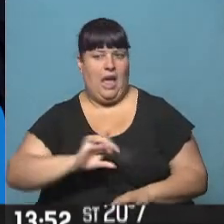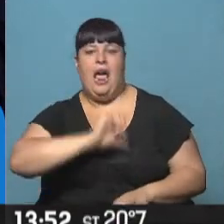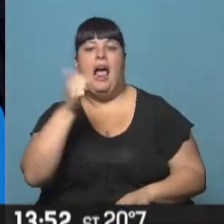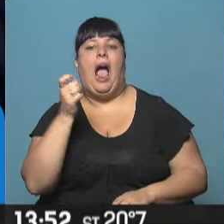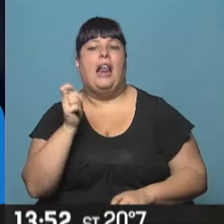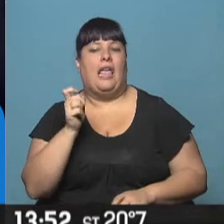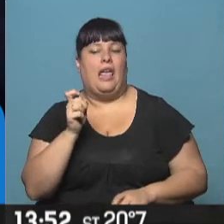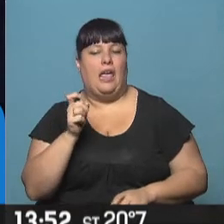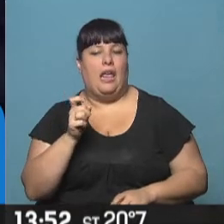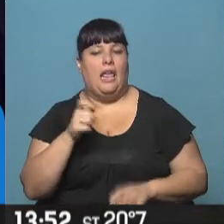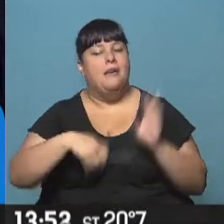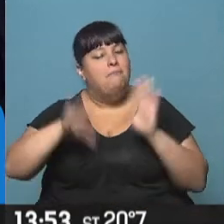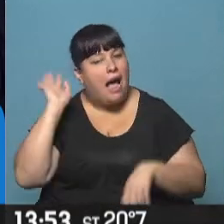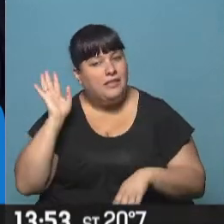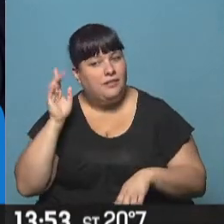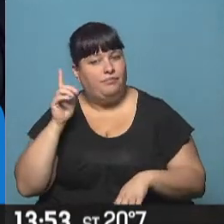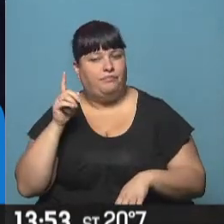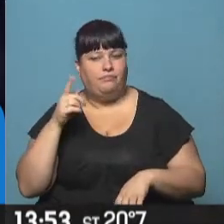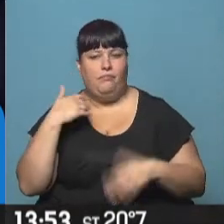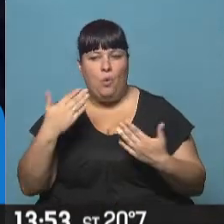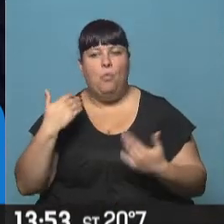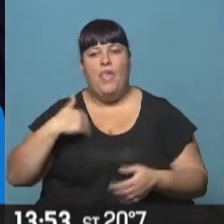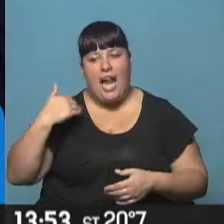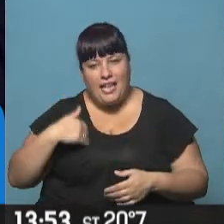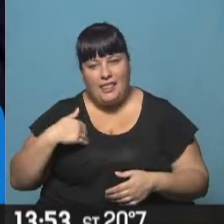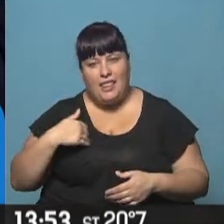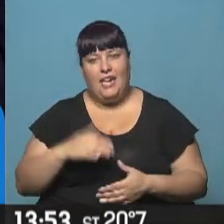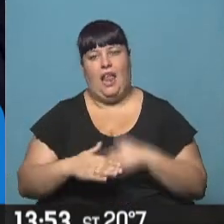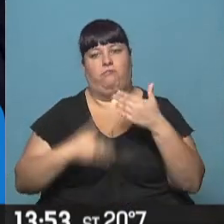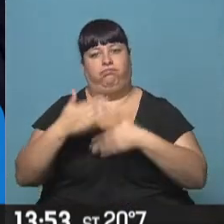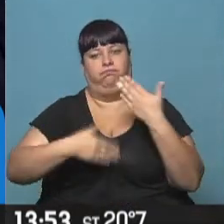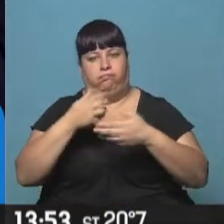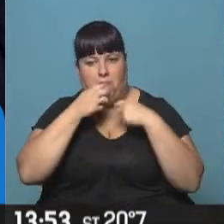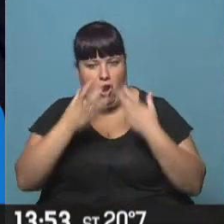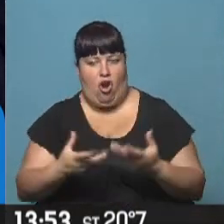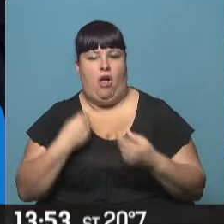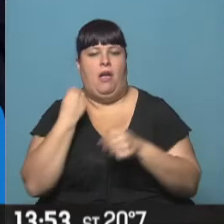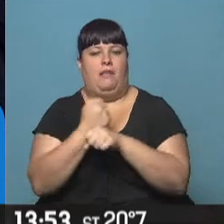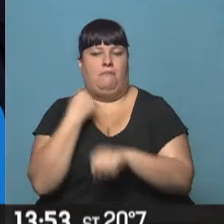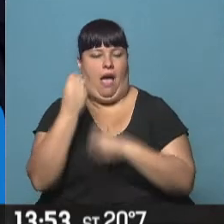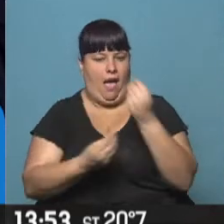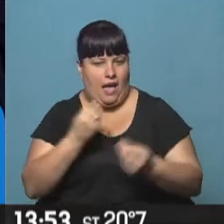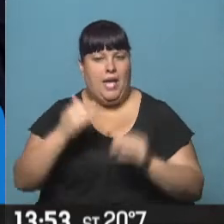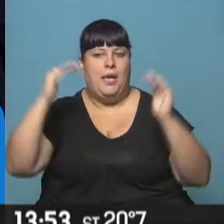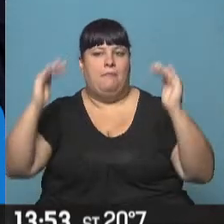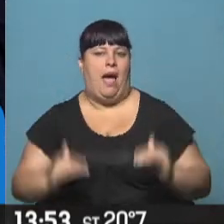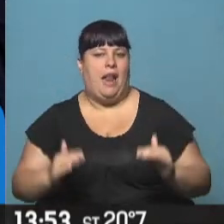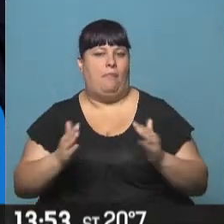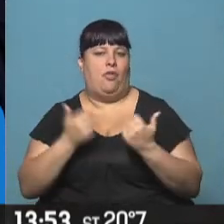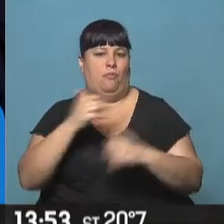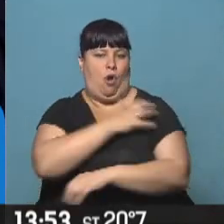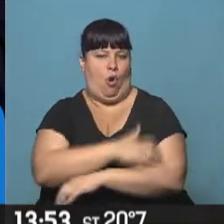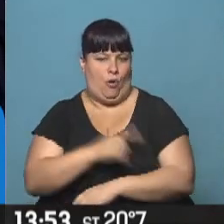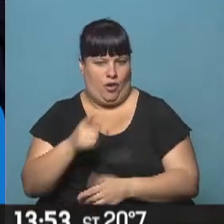ganan especialmente las posibilidades de que Argentina pueda crecer más, crear más empleo y bajar más rápidamente la